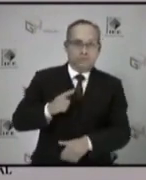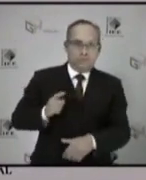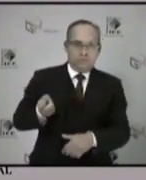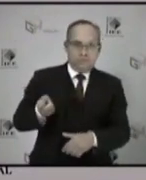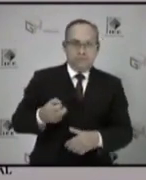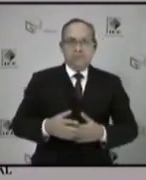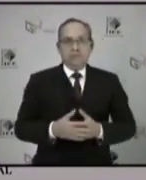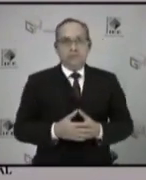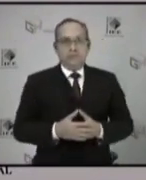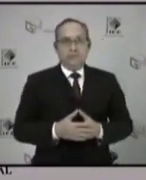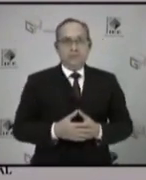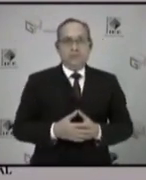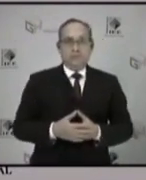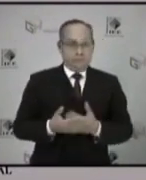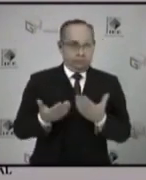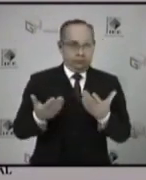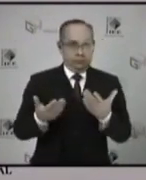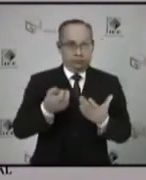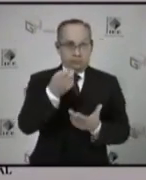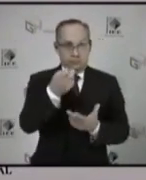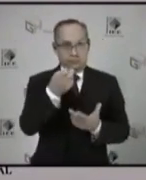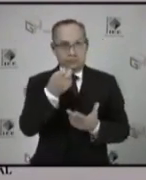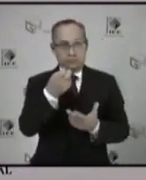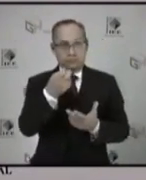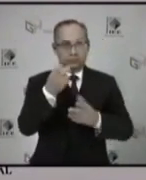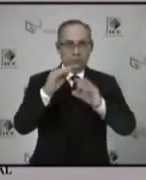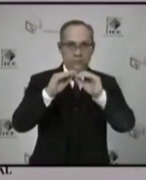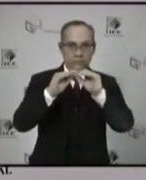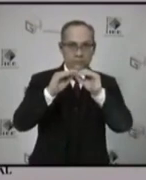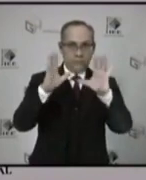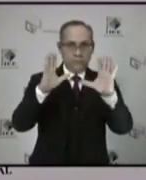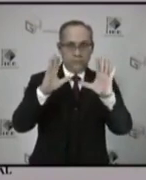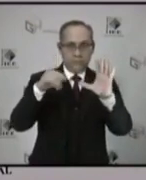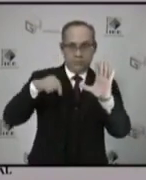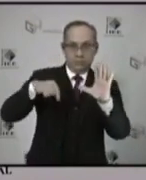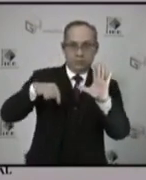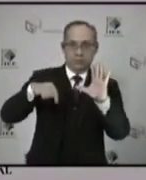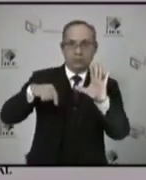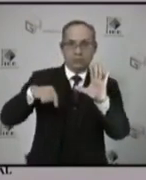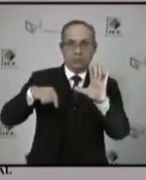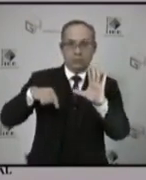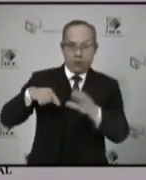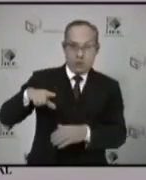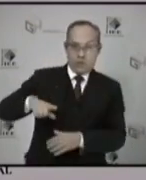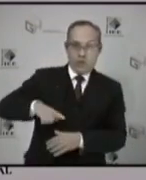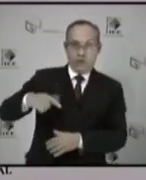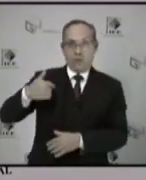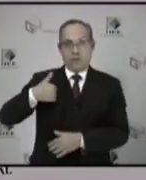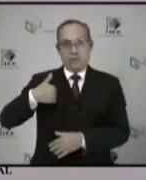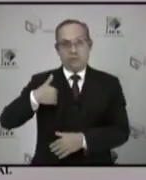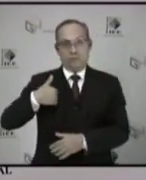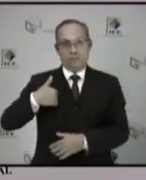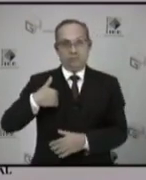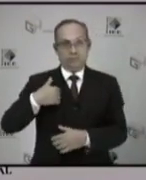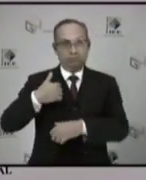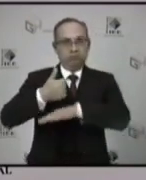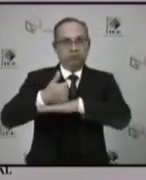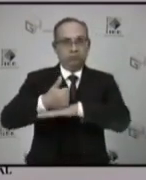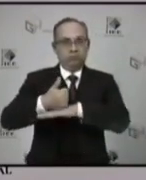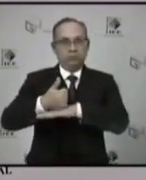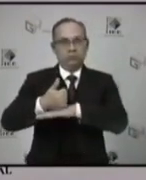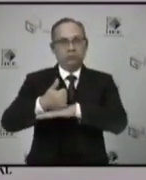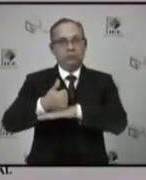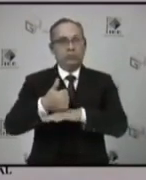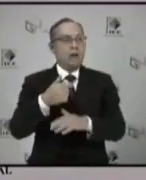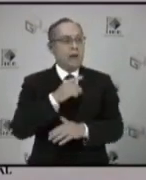Que quede claro, en mi gobierno no habrá un amigo, amiga, ni parientes. Hidalgo necesita los